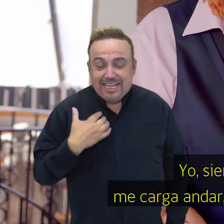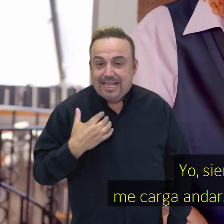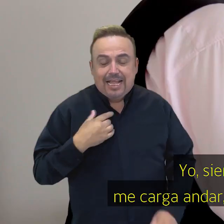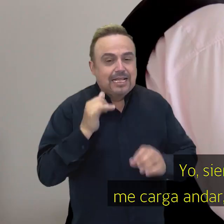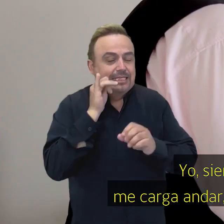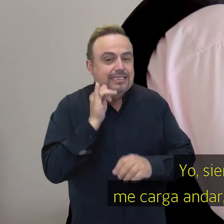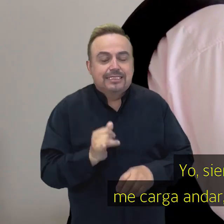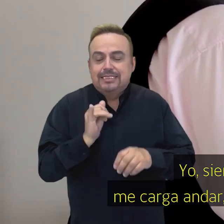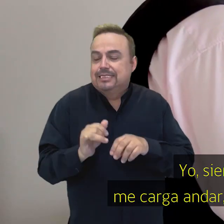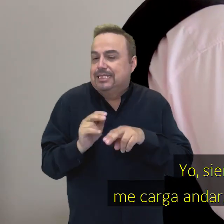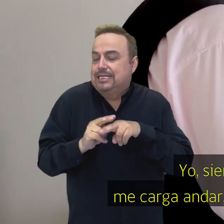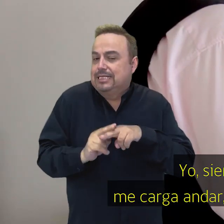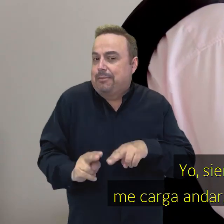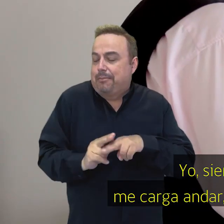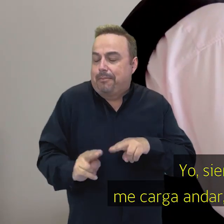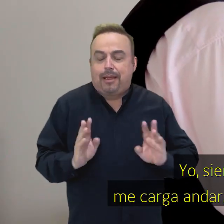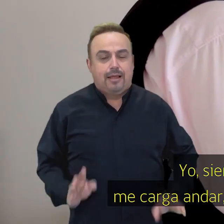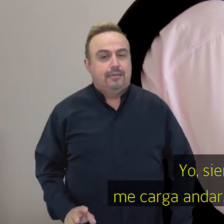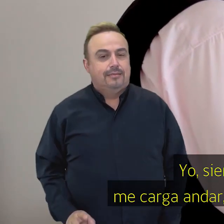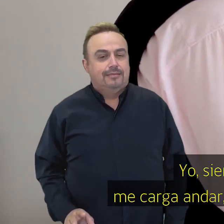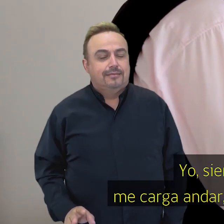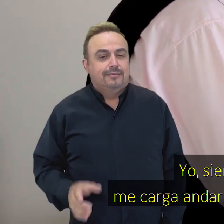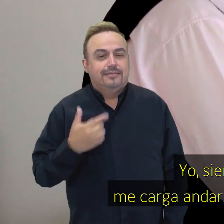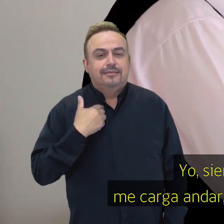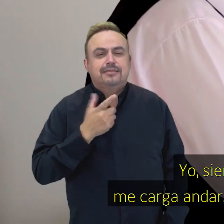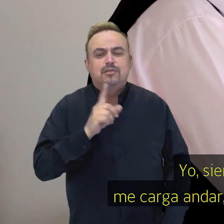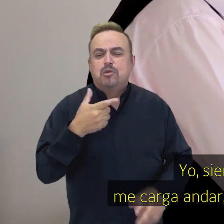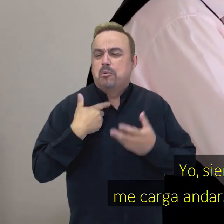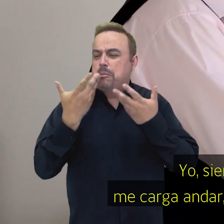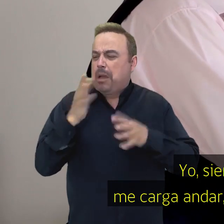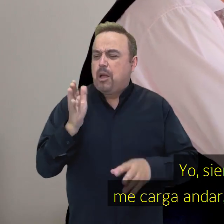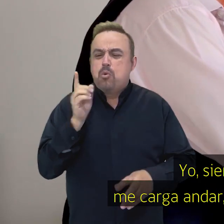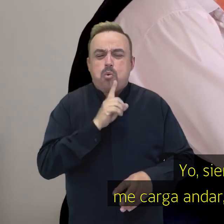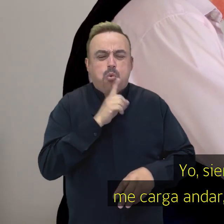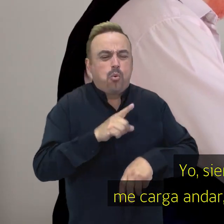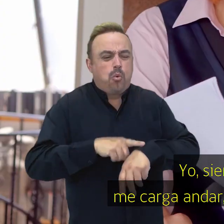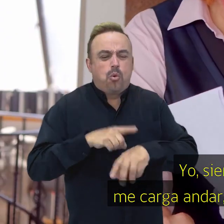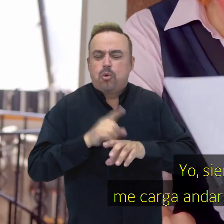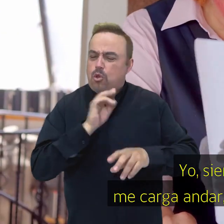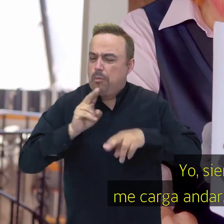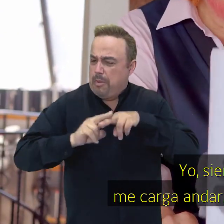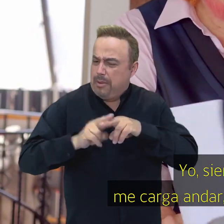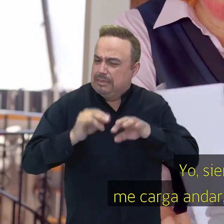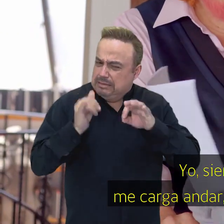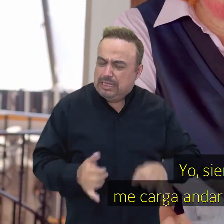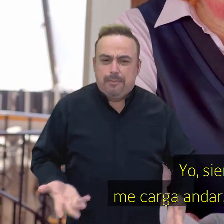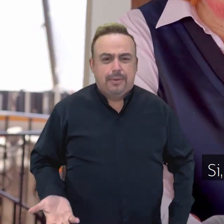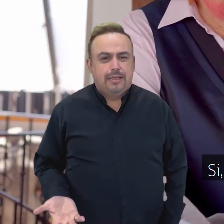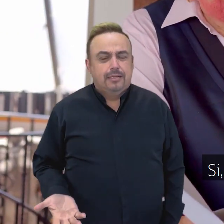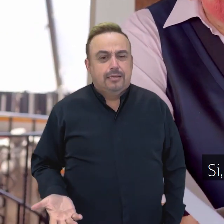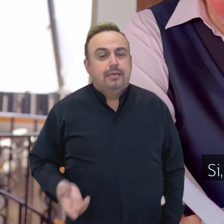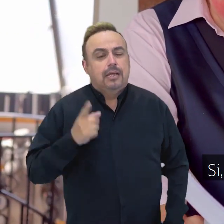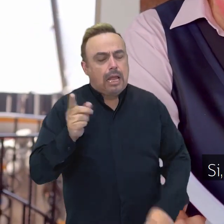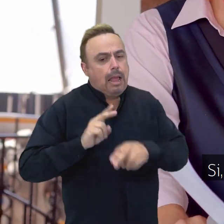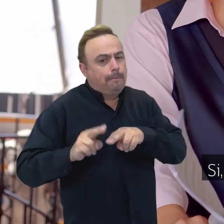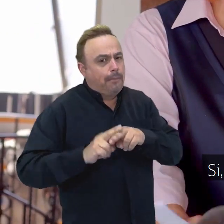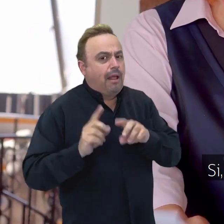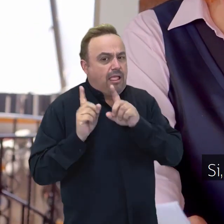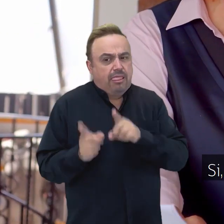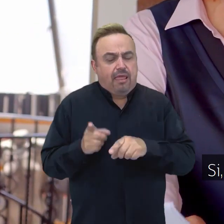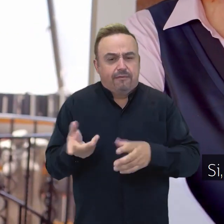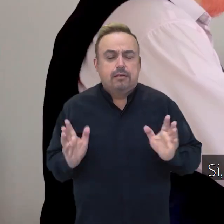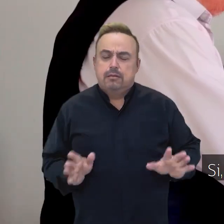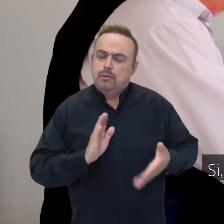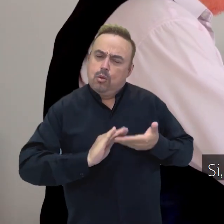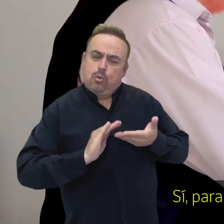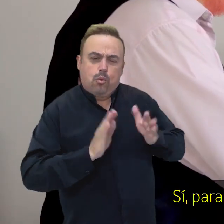que ando qué cagado? ¿Quién que cagado? No me cargan, no puedo andar quién que cagar, ni vos, cojioja. Sí, tiene que prepararse, vos,